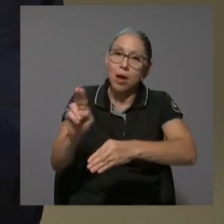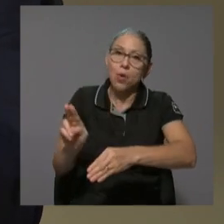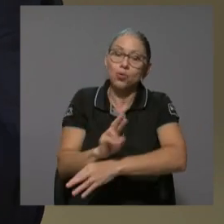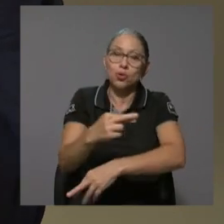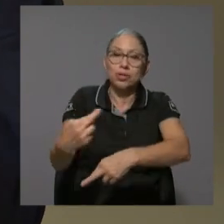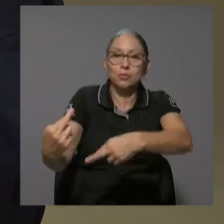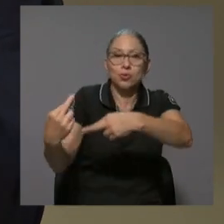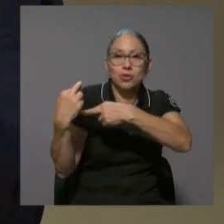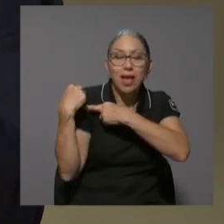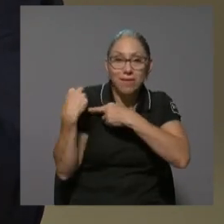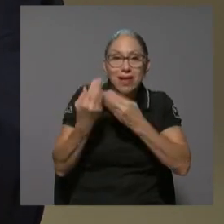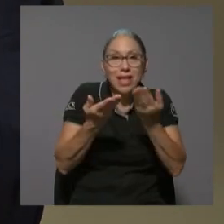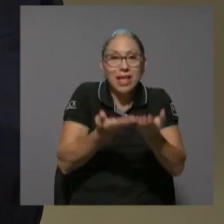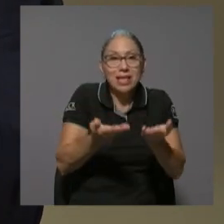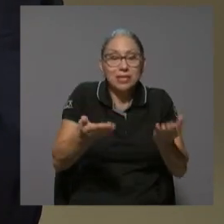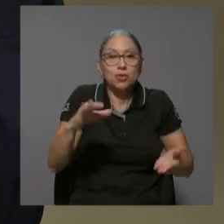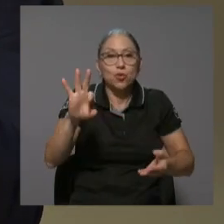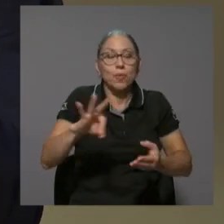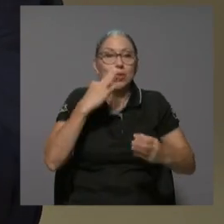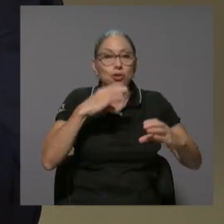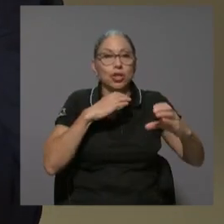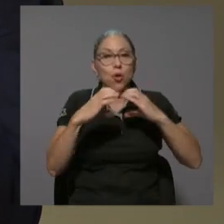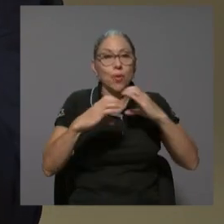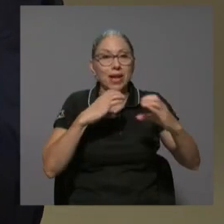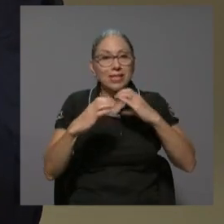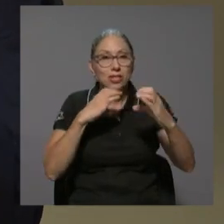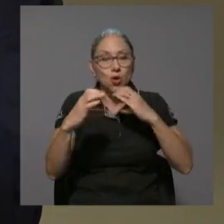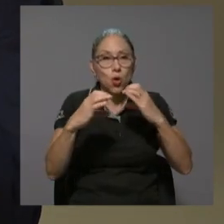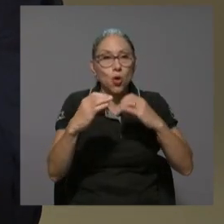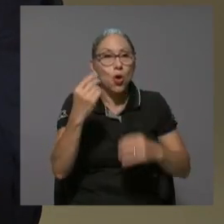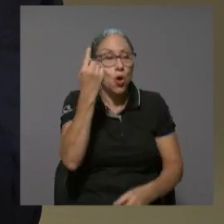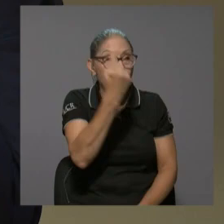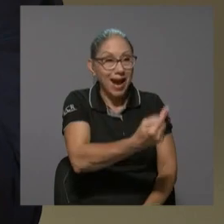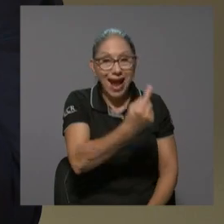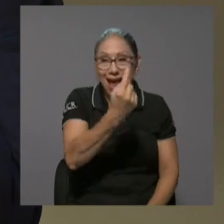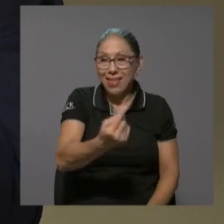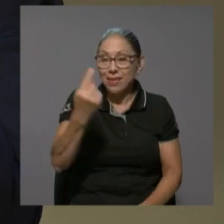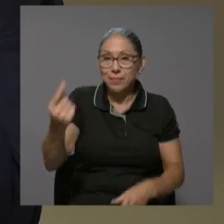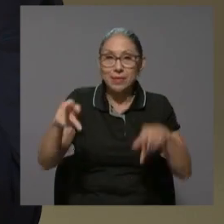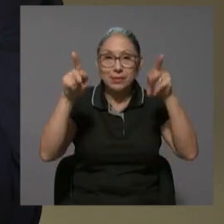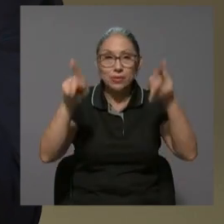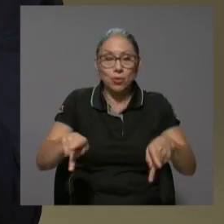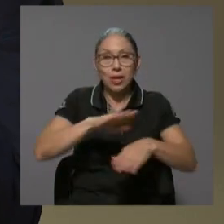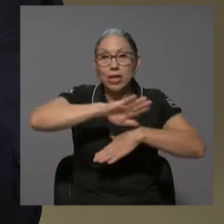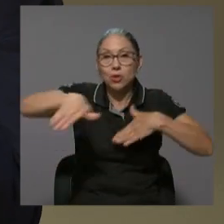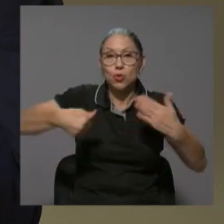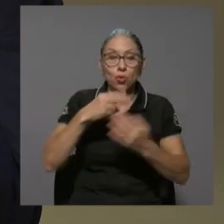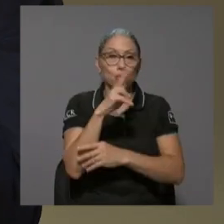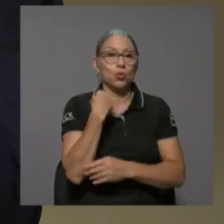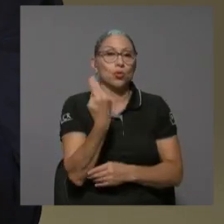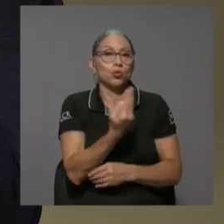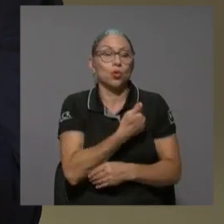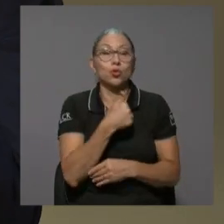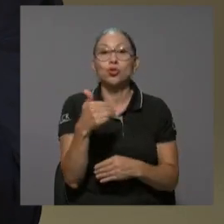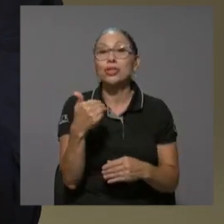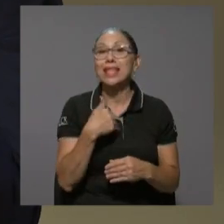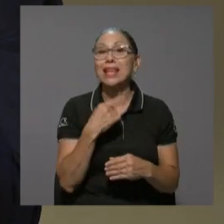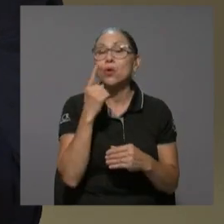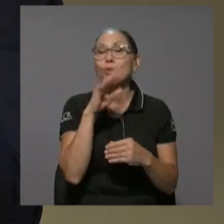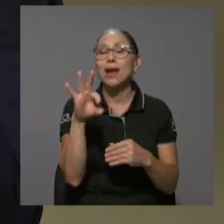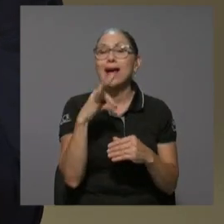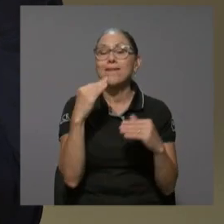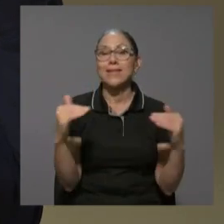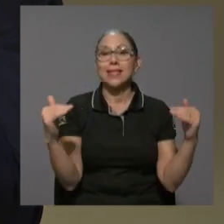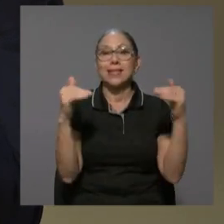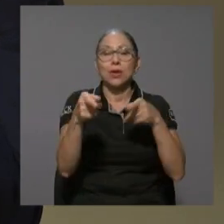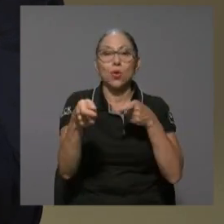sobre los cuales todos nosotros, cada persona, en este momento tiene un ámbito de control. Igual que tenemos que ser responsables